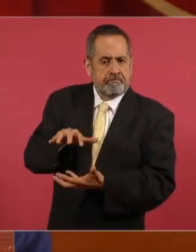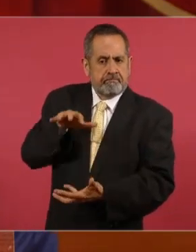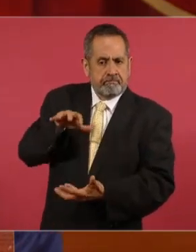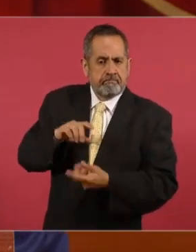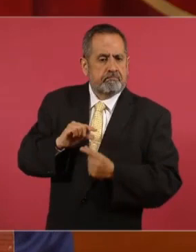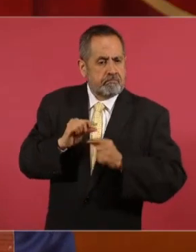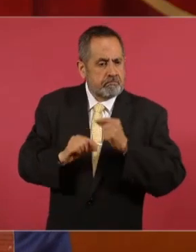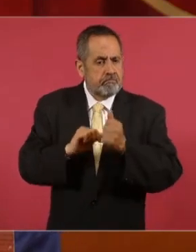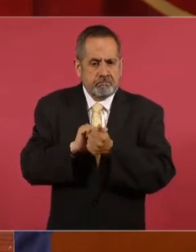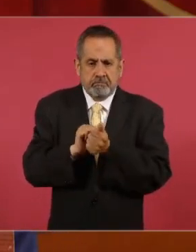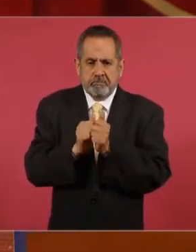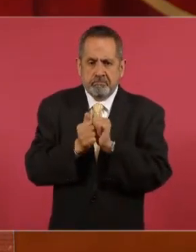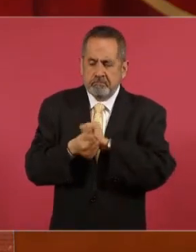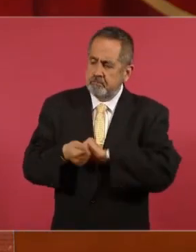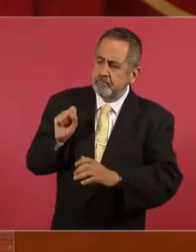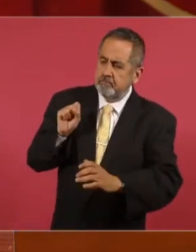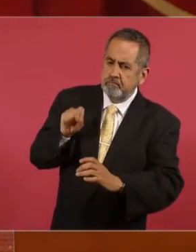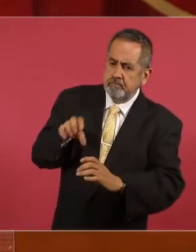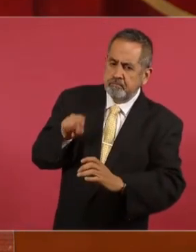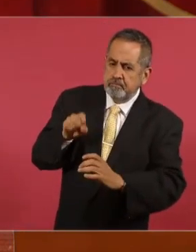poco a poco.